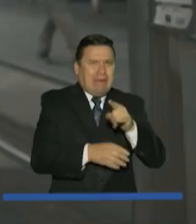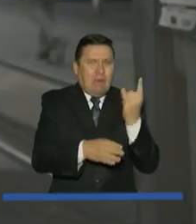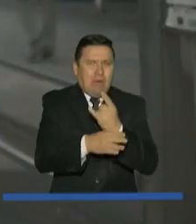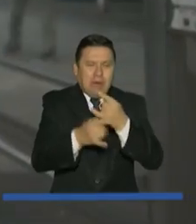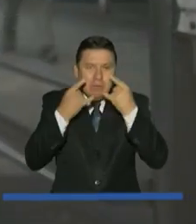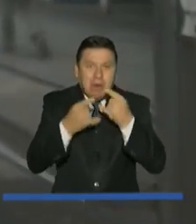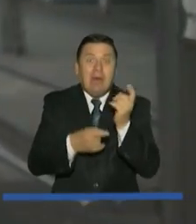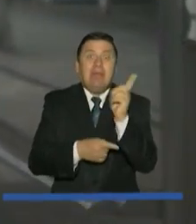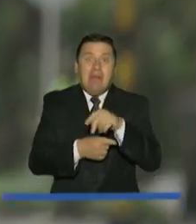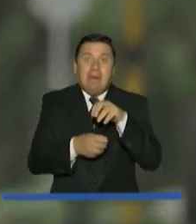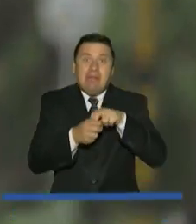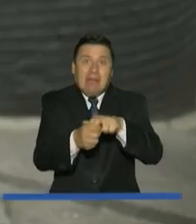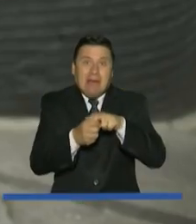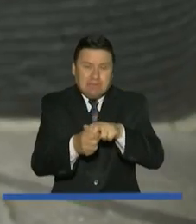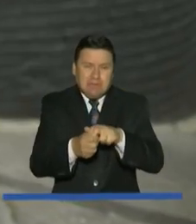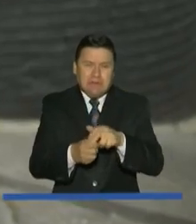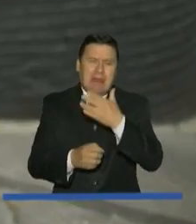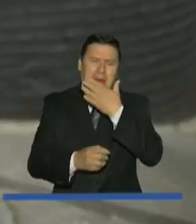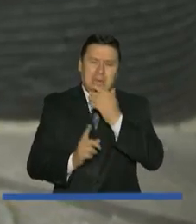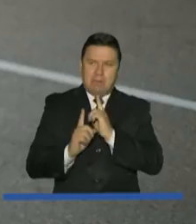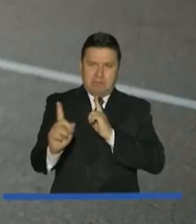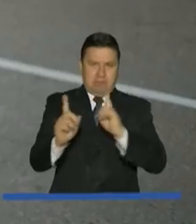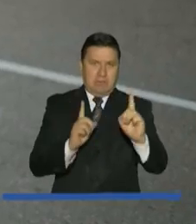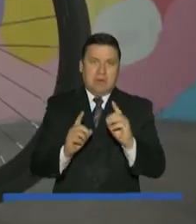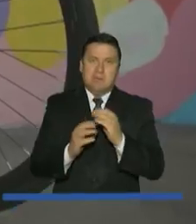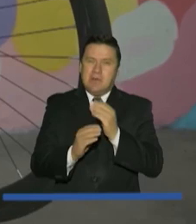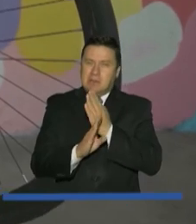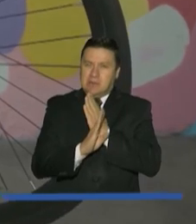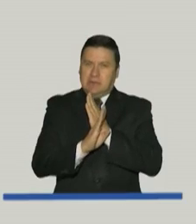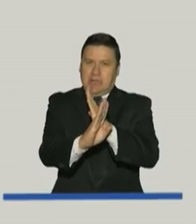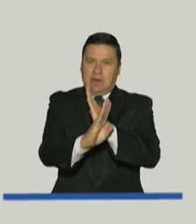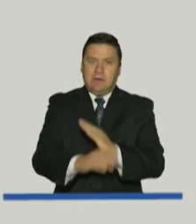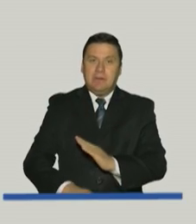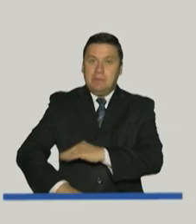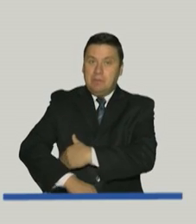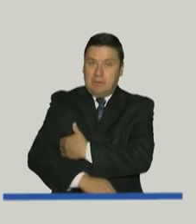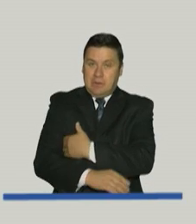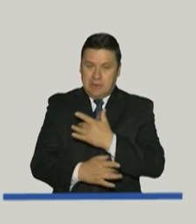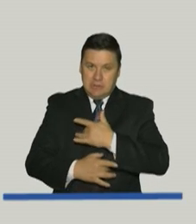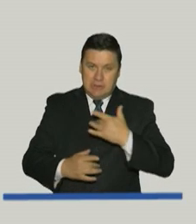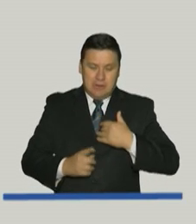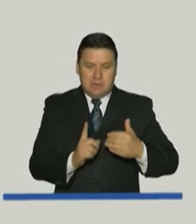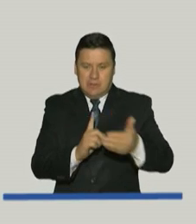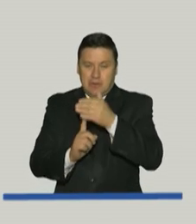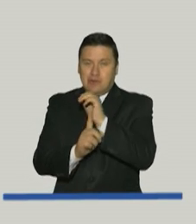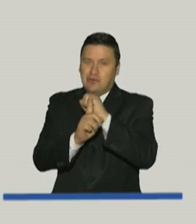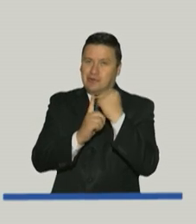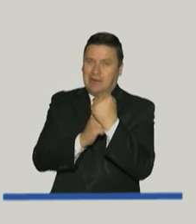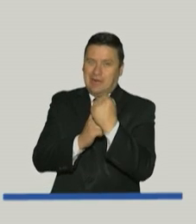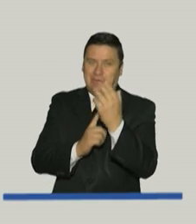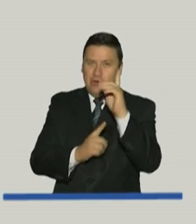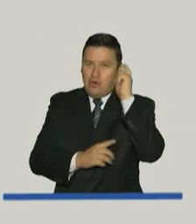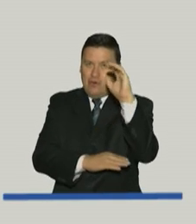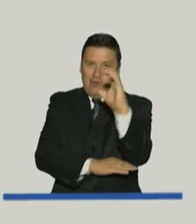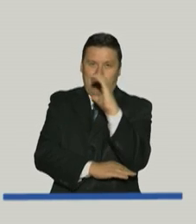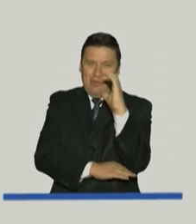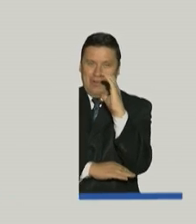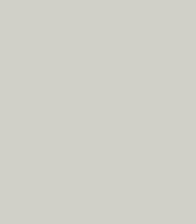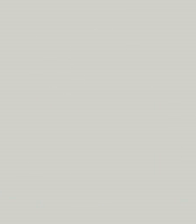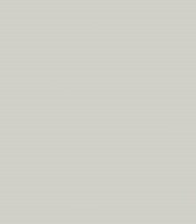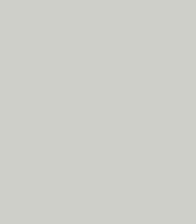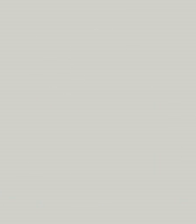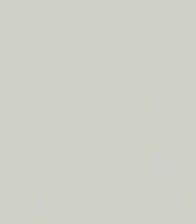en el transporte público. Conservar la distancia es estar más seguro. Ministerio de Salud y Protección Social, Gobierno de